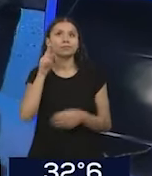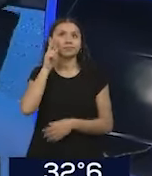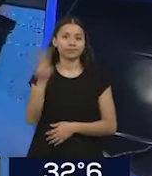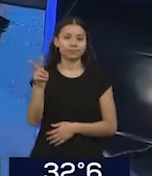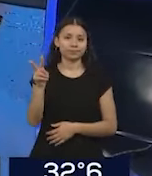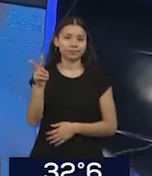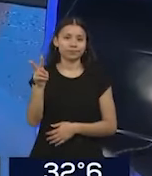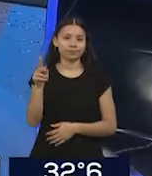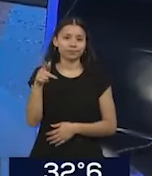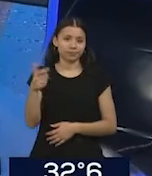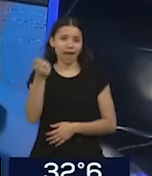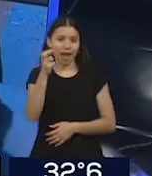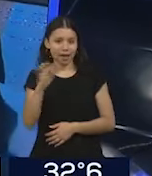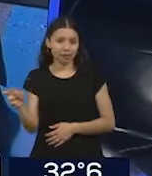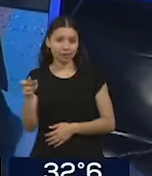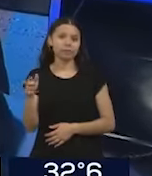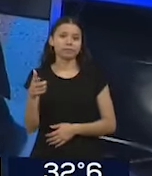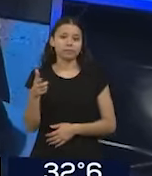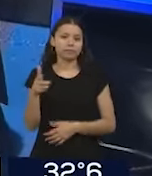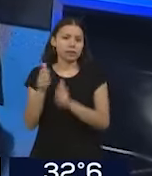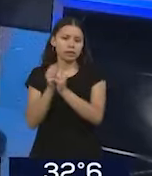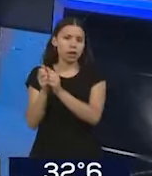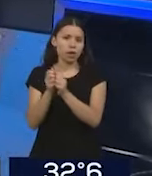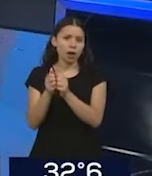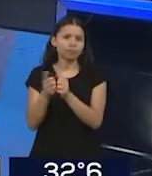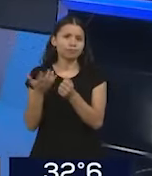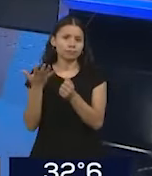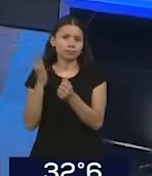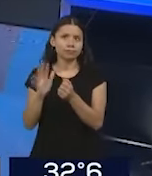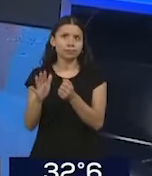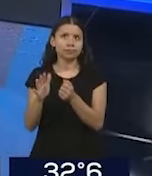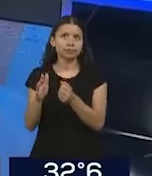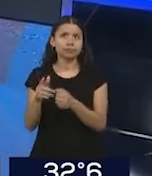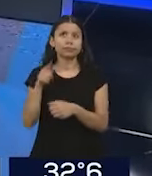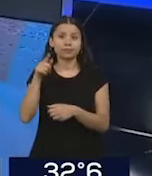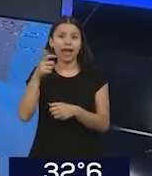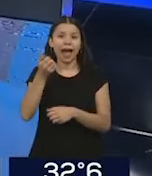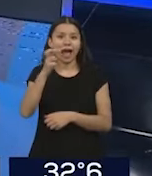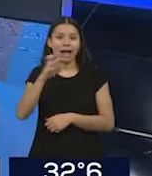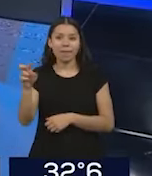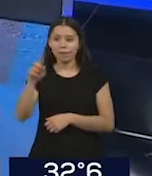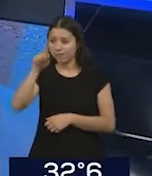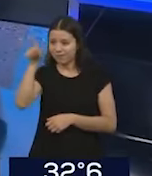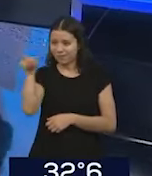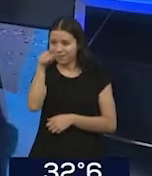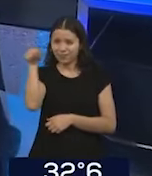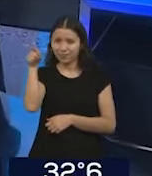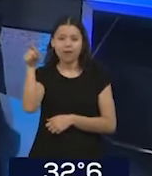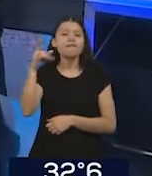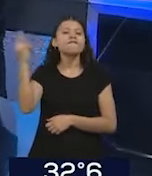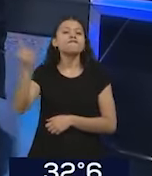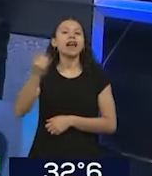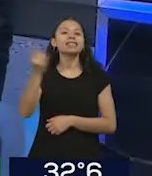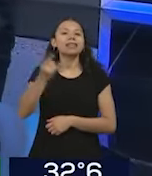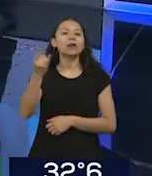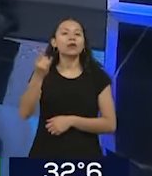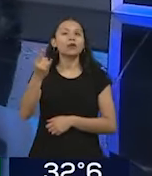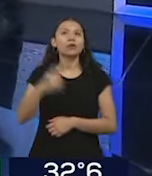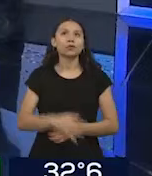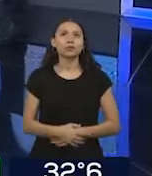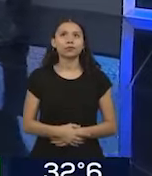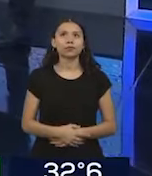armamento. Tiene el celular con su aplicación. Ahí tenemos en círculo rojo marcado que dice falsa. Como podemos ver, el icono ya